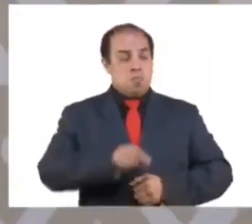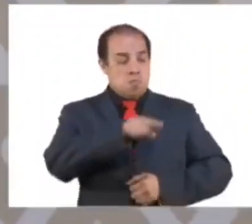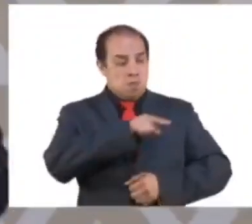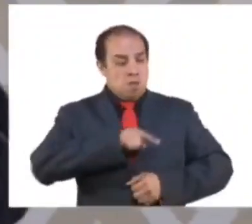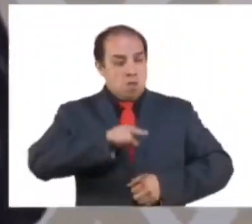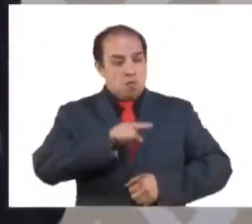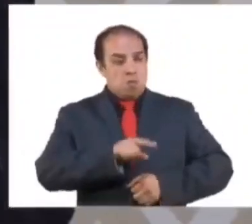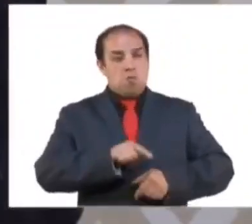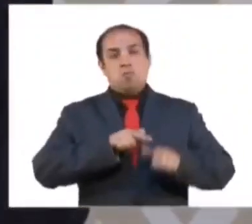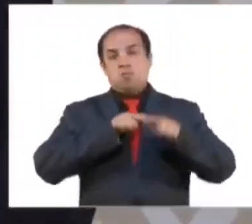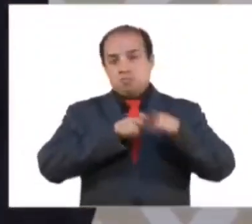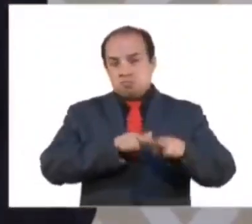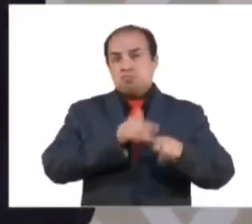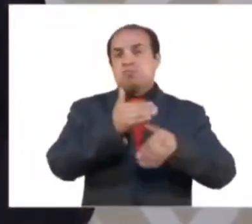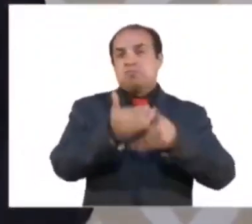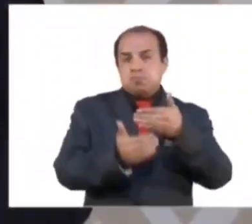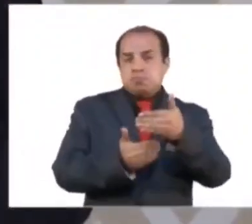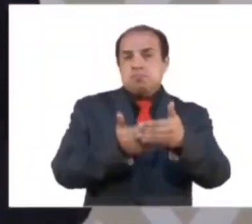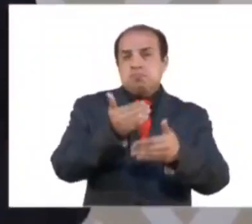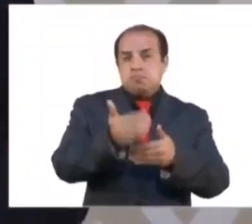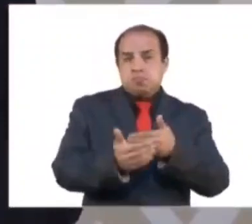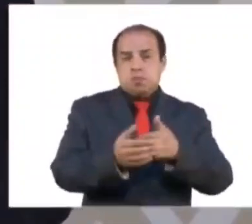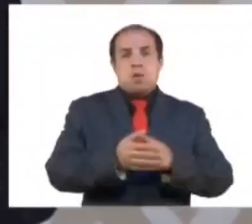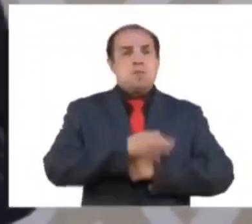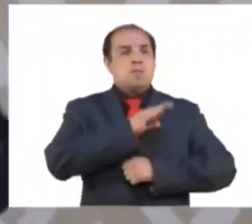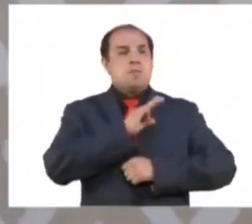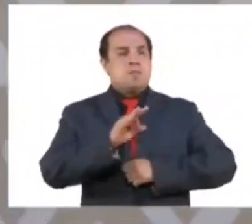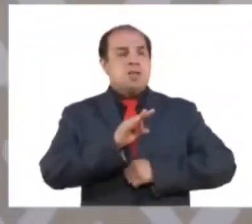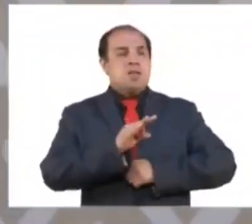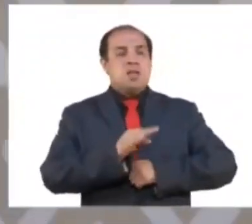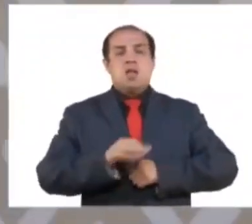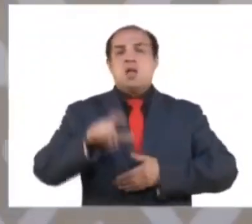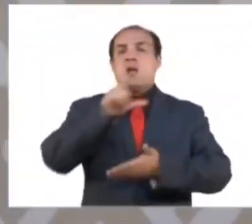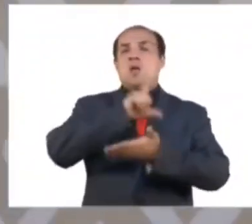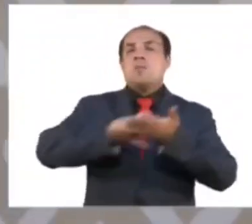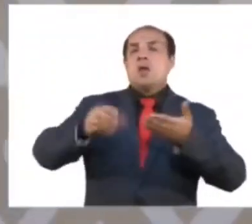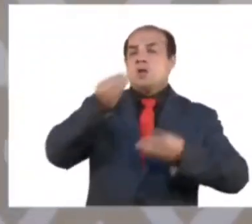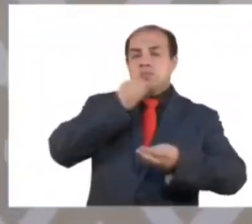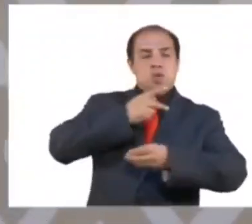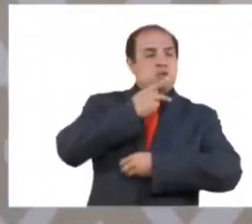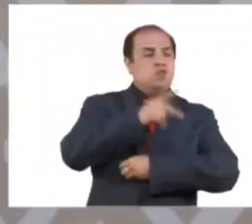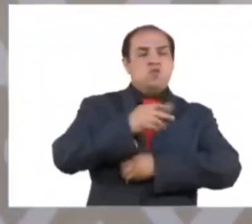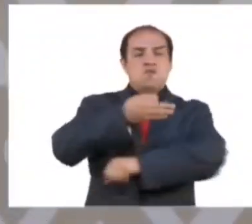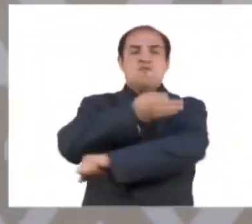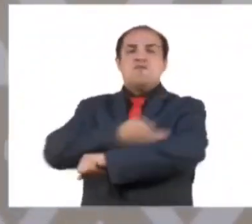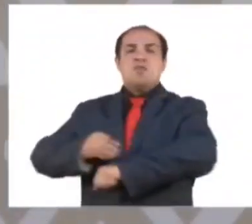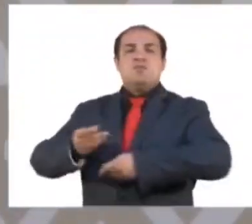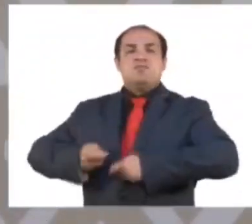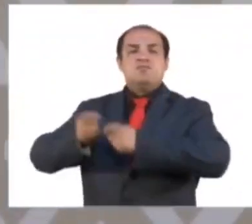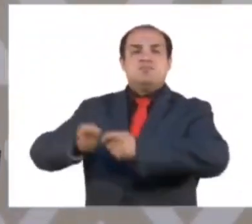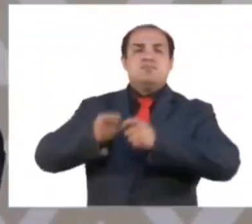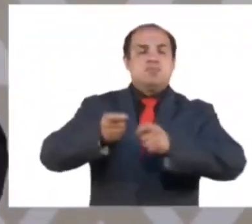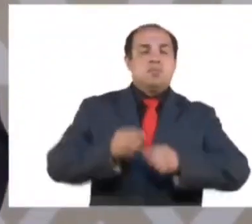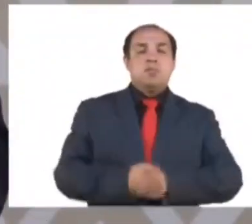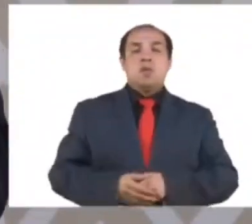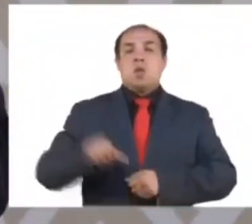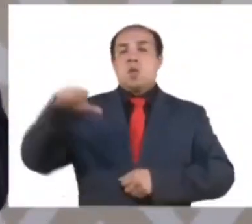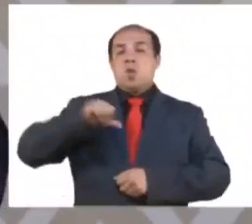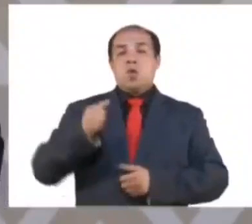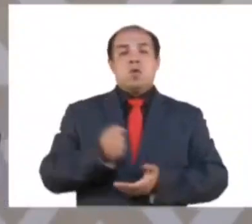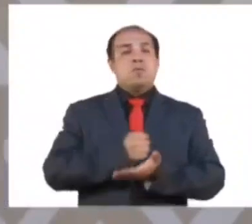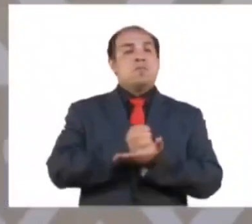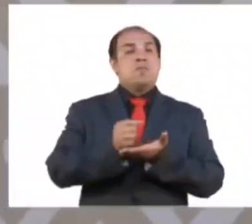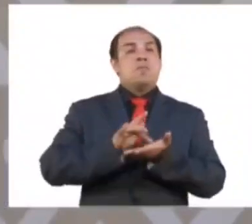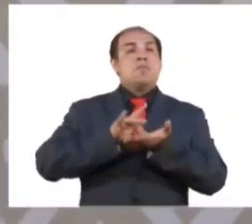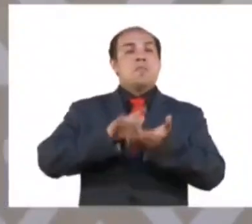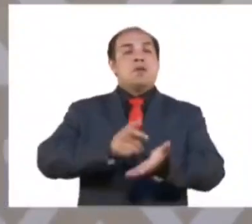avanzando para poder, lo básico, alimentar a sus familiares. Este apoyo que hoy se presenta